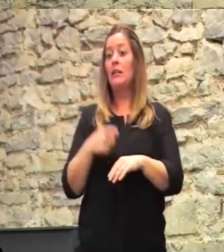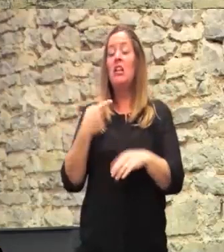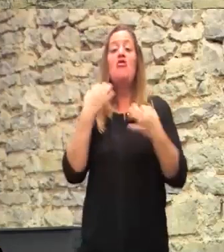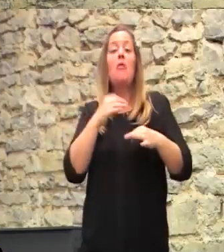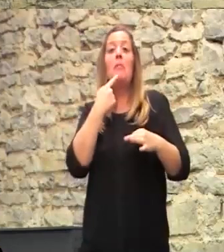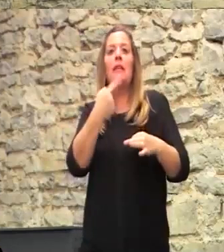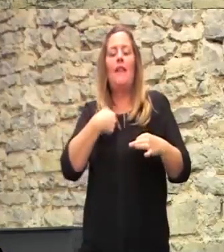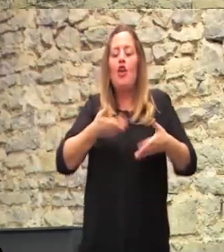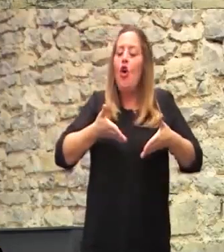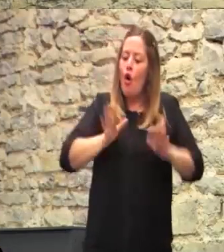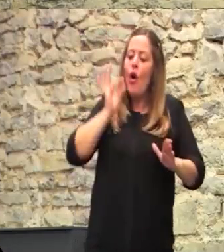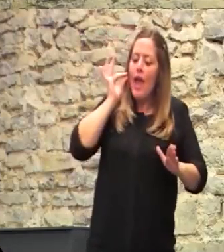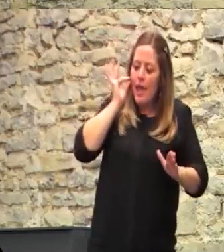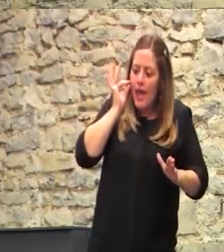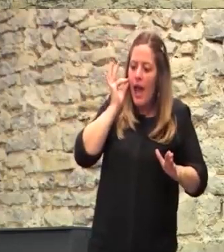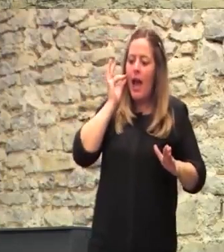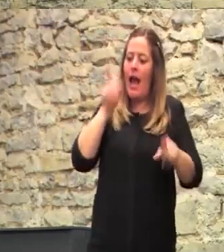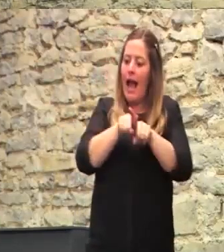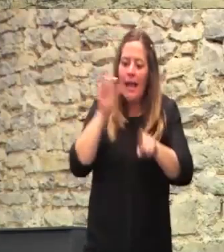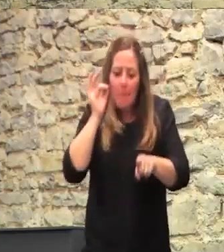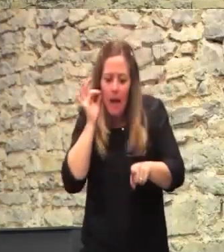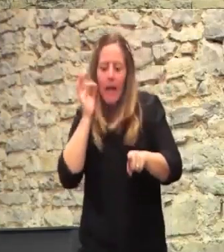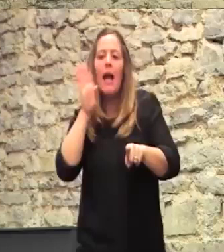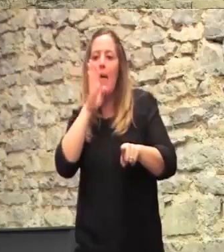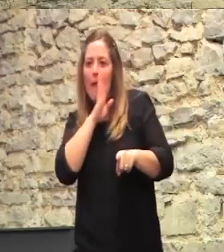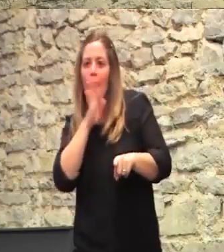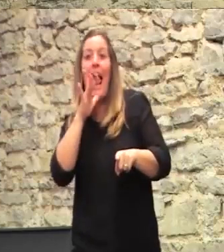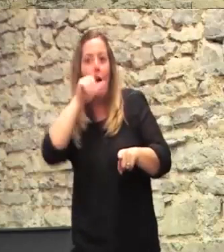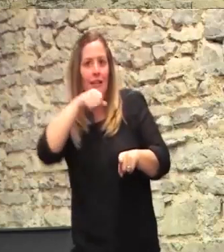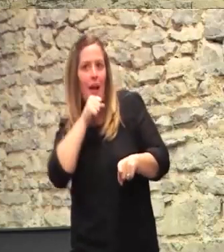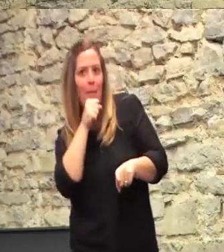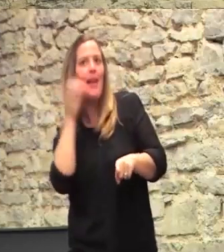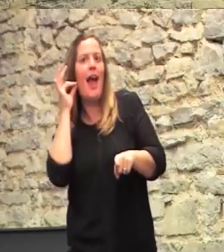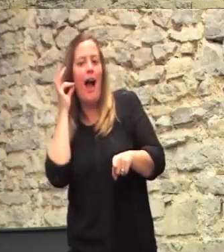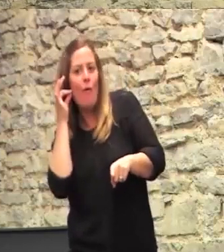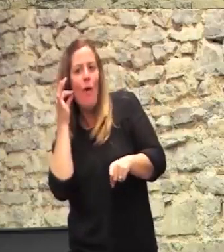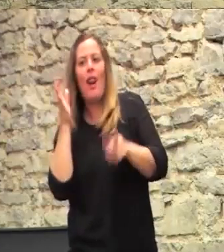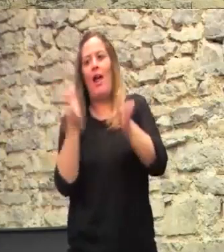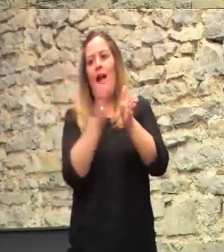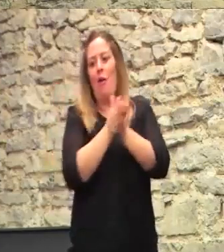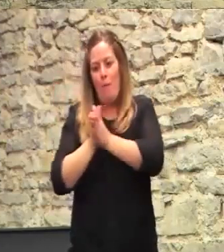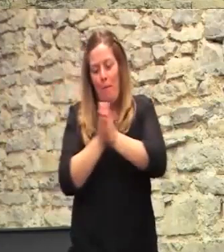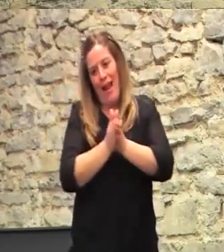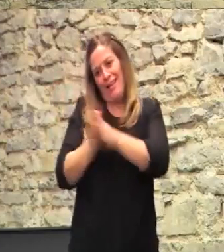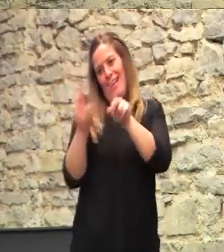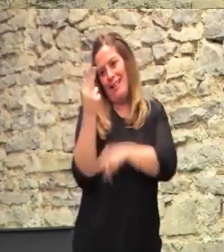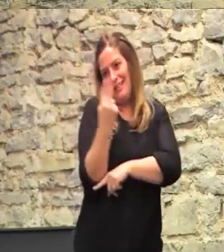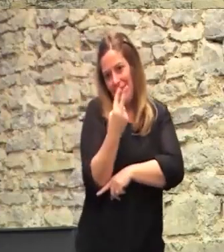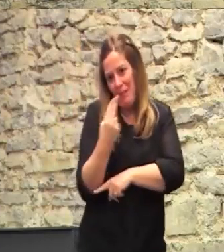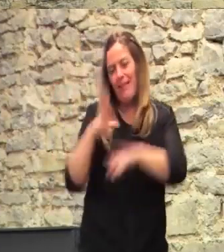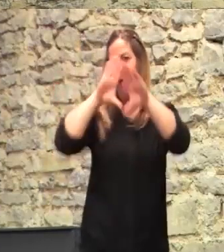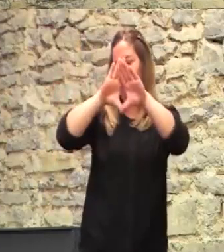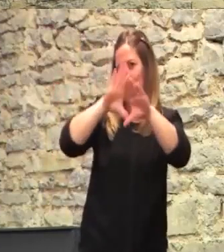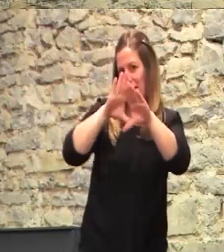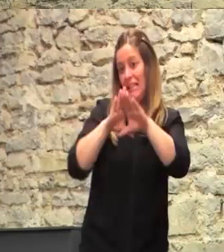hermana madre ahora también abuela compañera sentimental amiga militante feminista inmersa en el